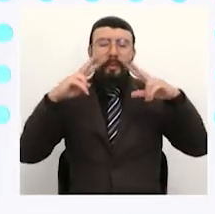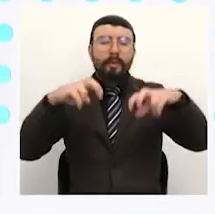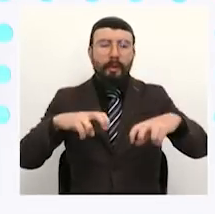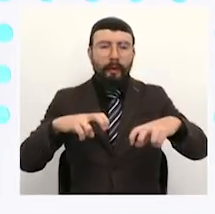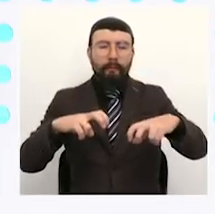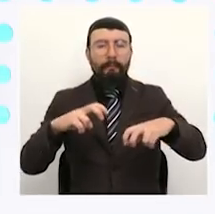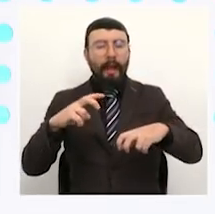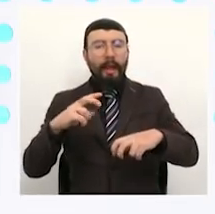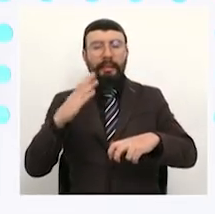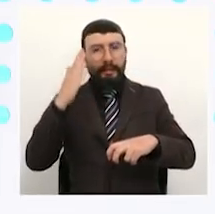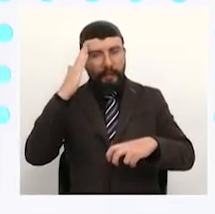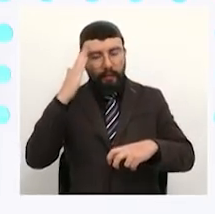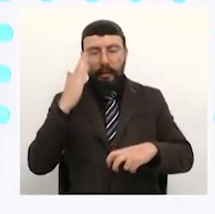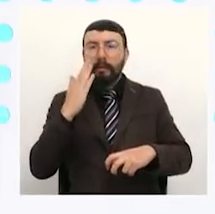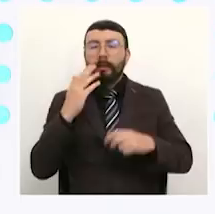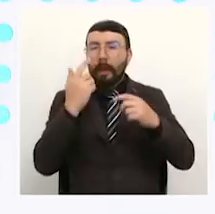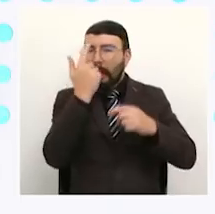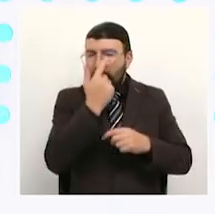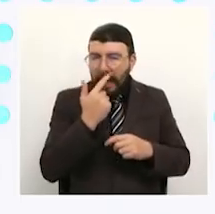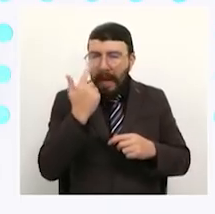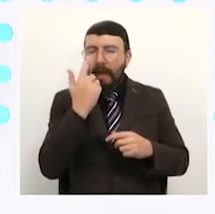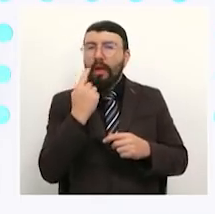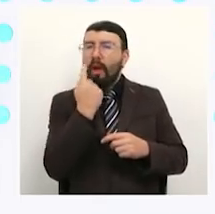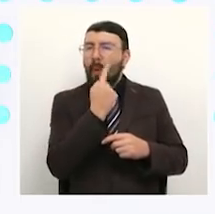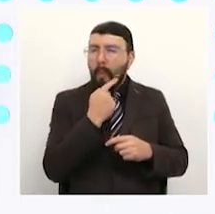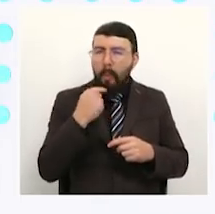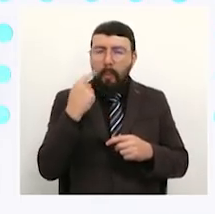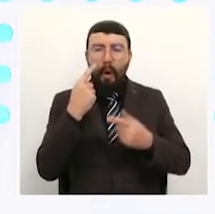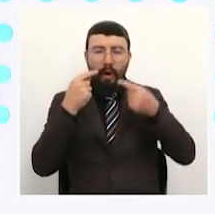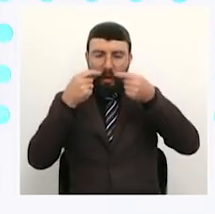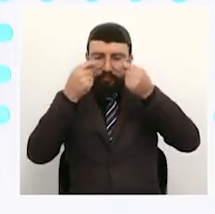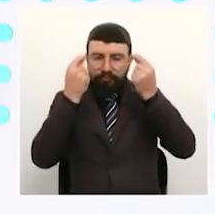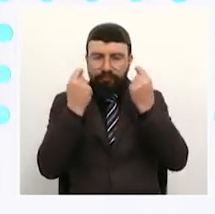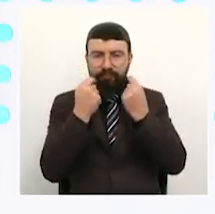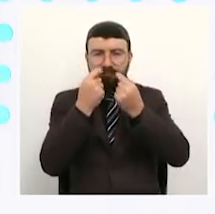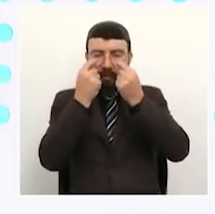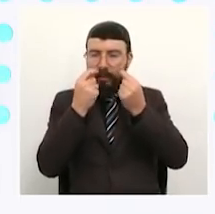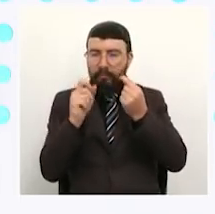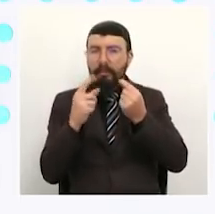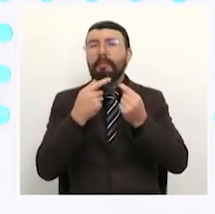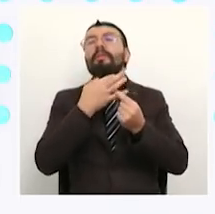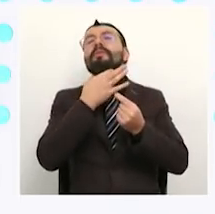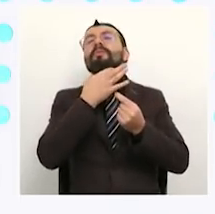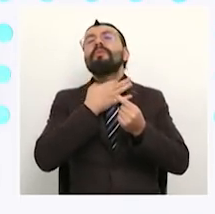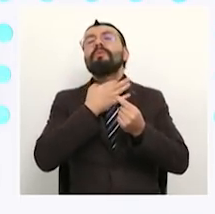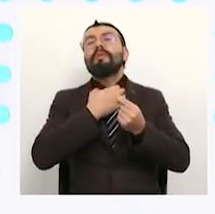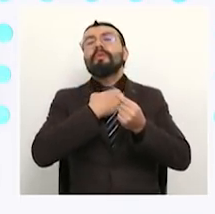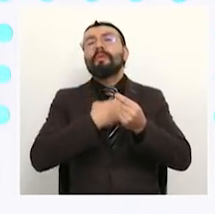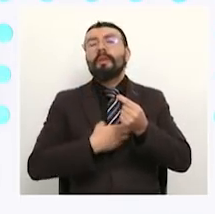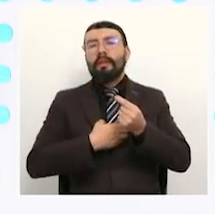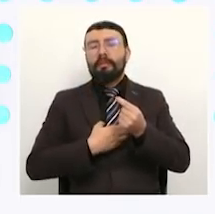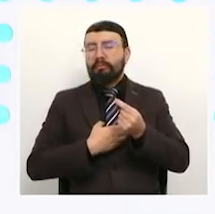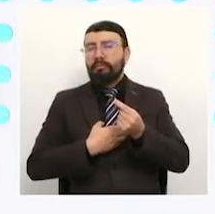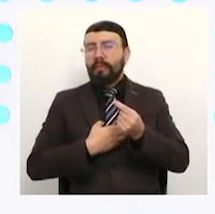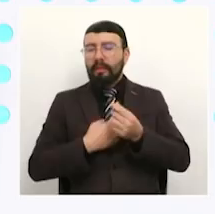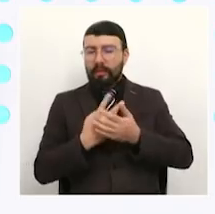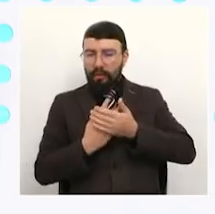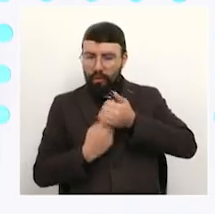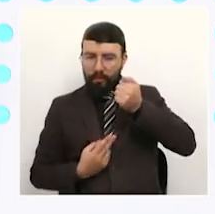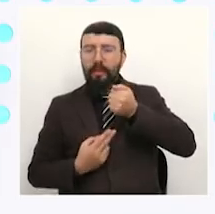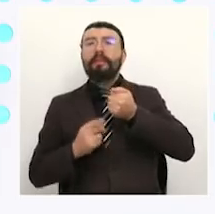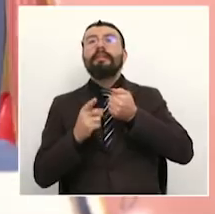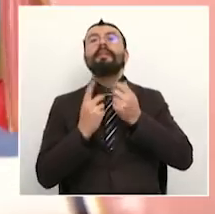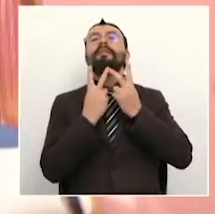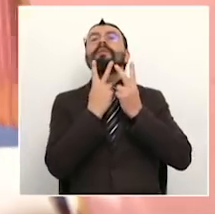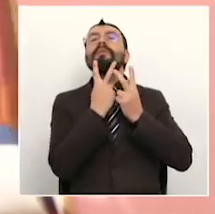parte superior que tiene que ver con la nariz con la boca con esta primera porción que es la faringe laringe y con una división que